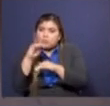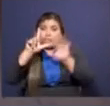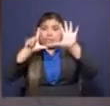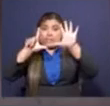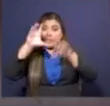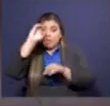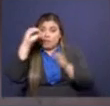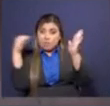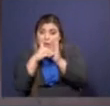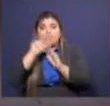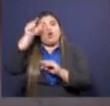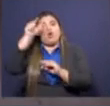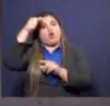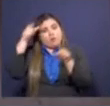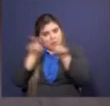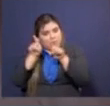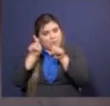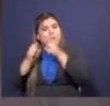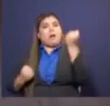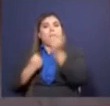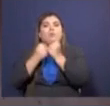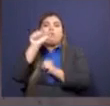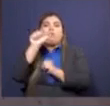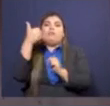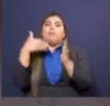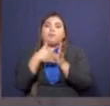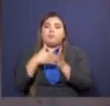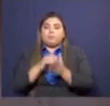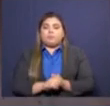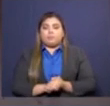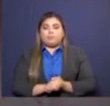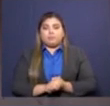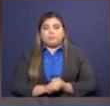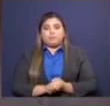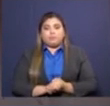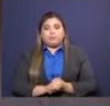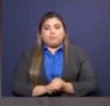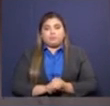bancario para la recuperación económica del país,